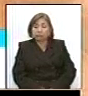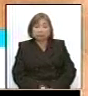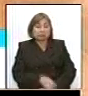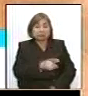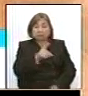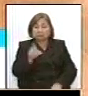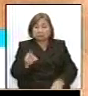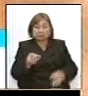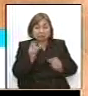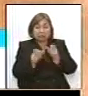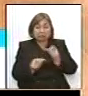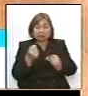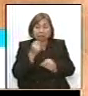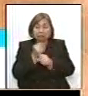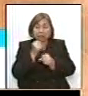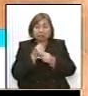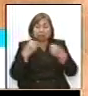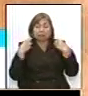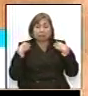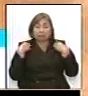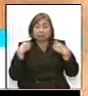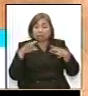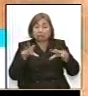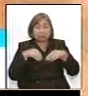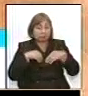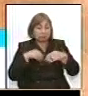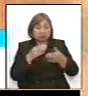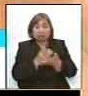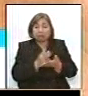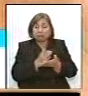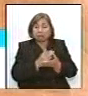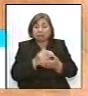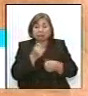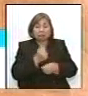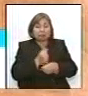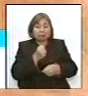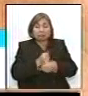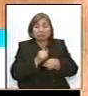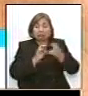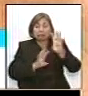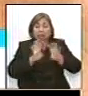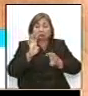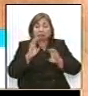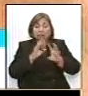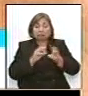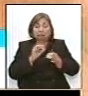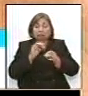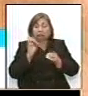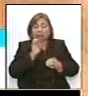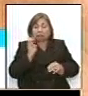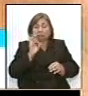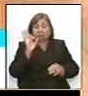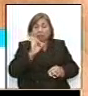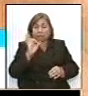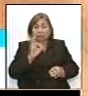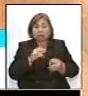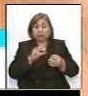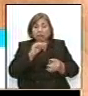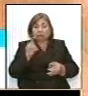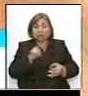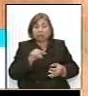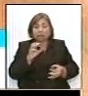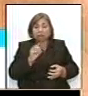trabajó en el despacho de congresista Salaverry reconoce haber tenido participación en la elaboración de los informes de enero, febrero,